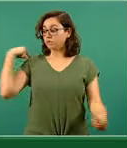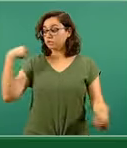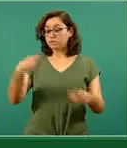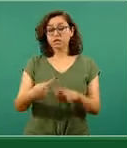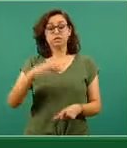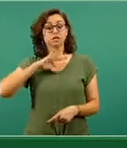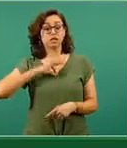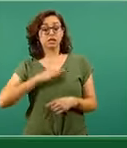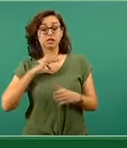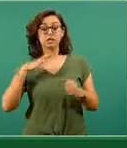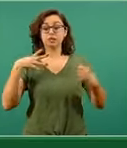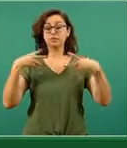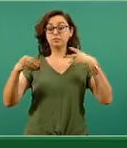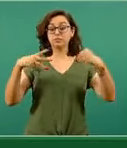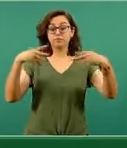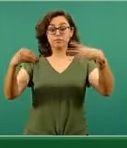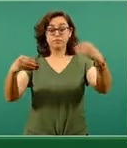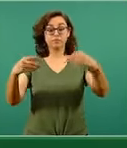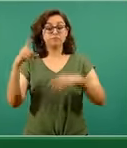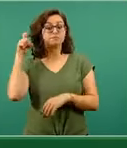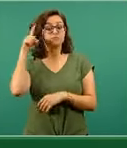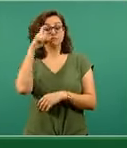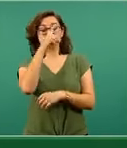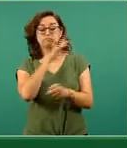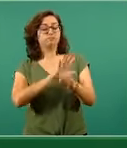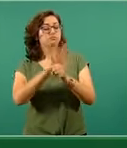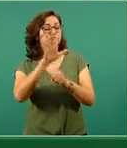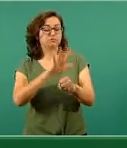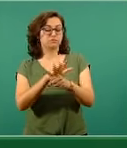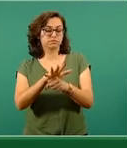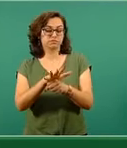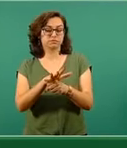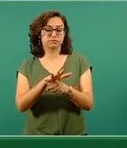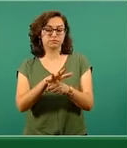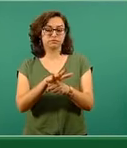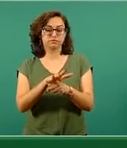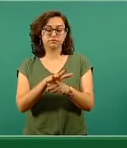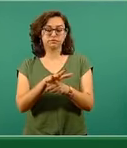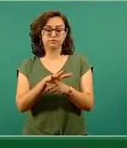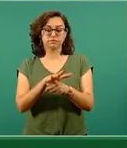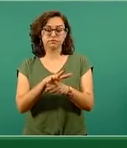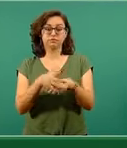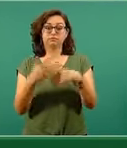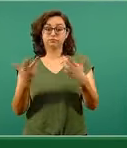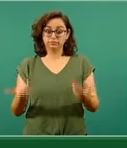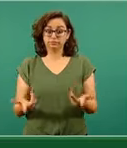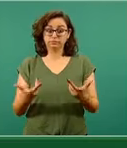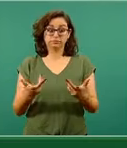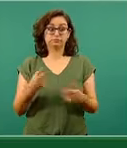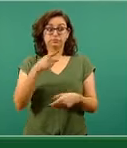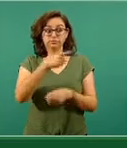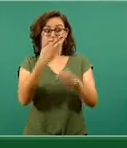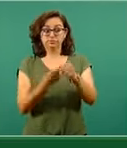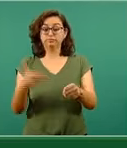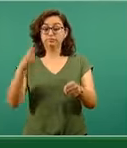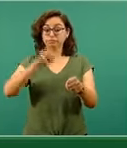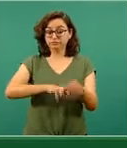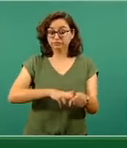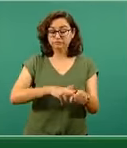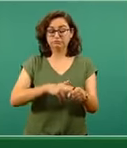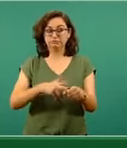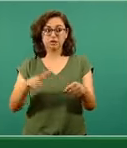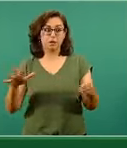que hemos enfrentado como país ha sido el asegurar la capacidad de atención para las personas enfermas de